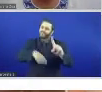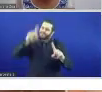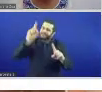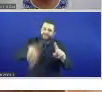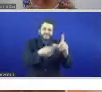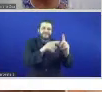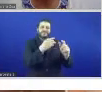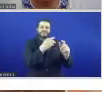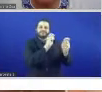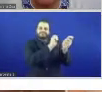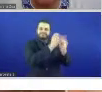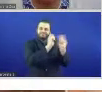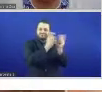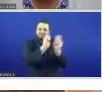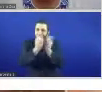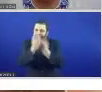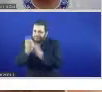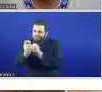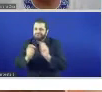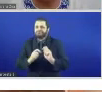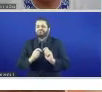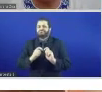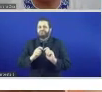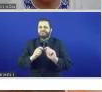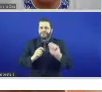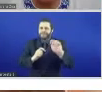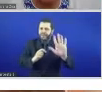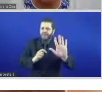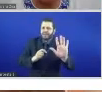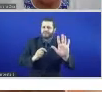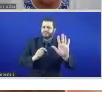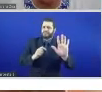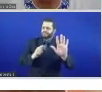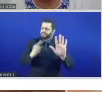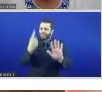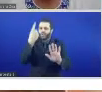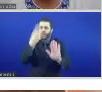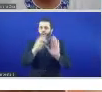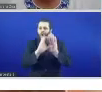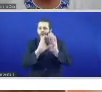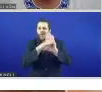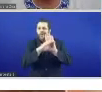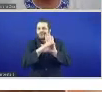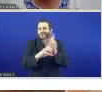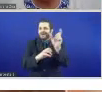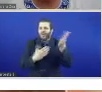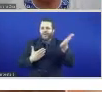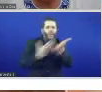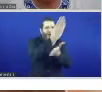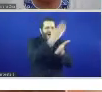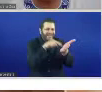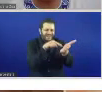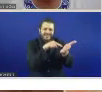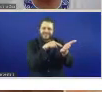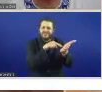sin autodefinición. Porque cuando se habla de feminismo, por ejemplo, en